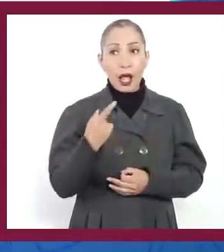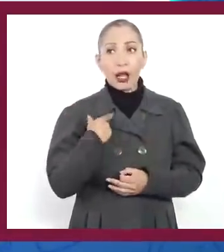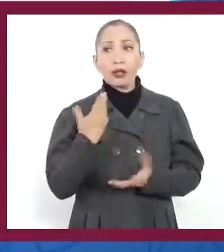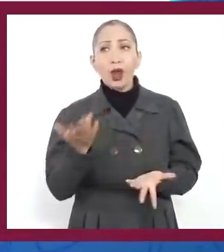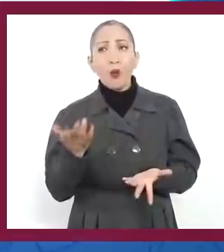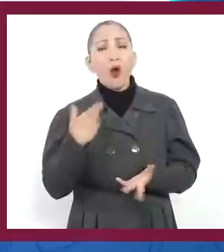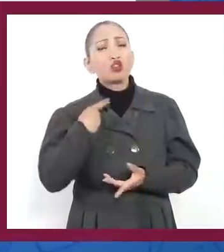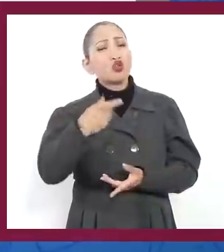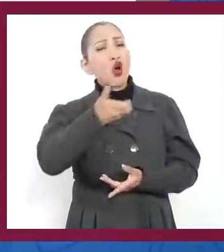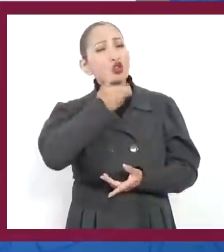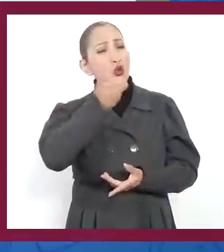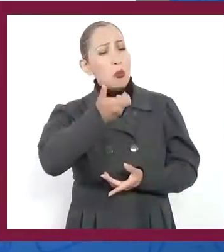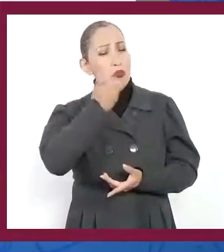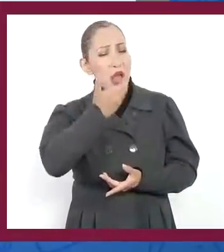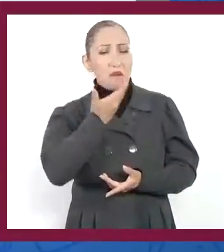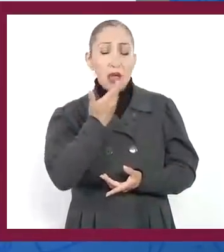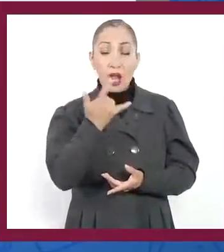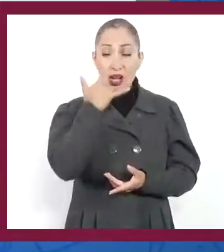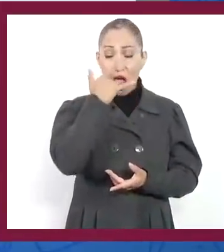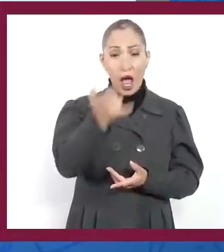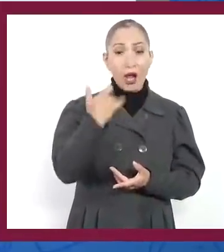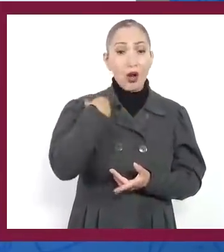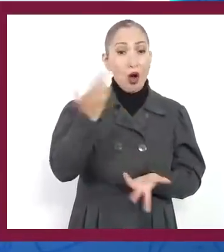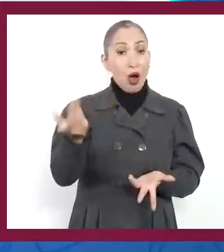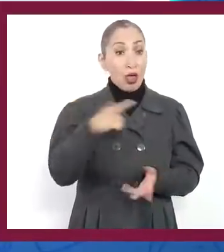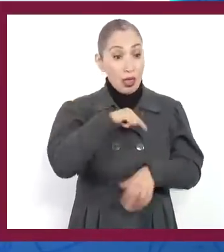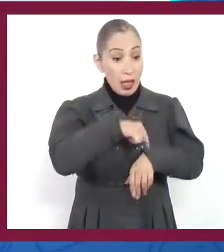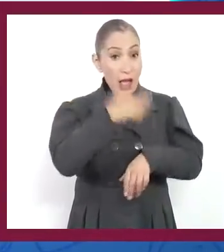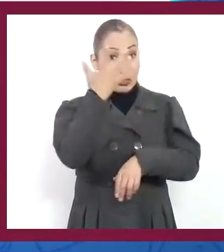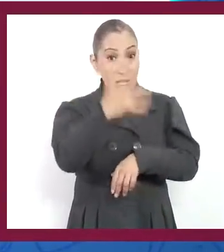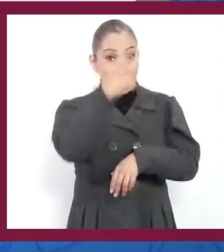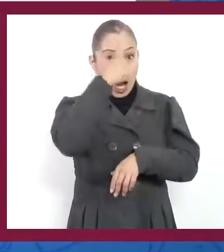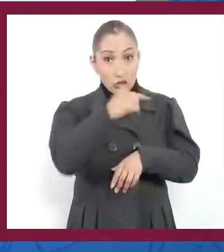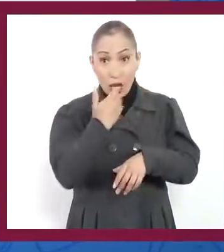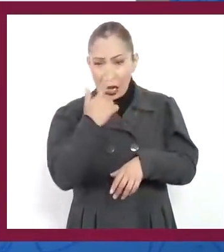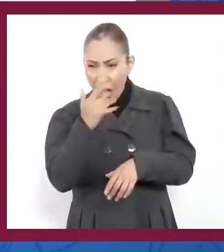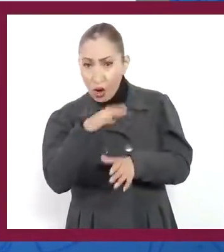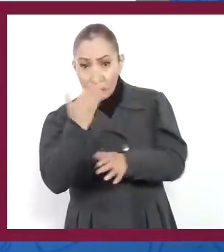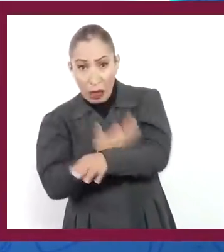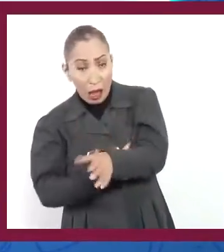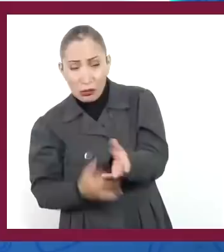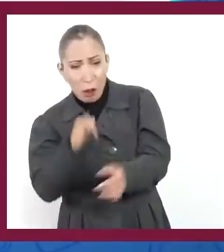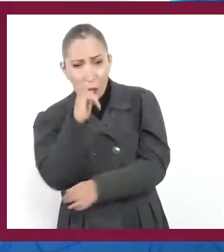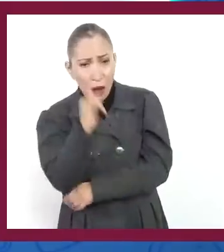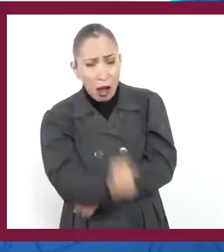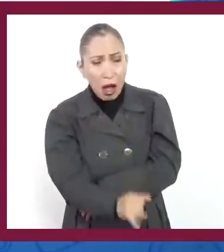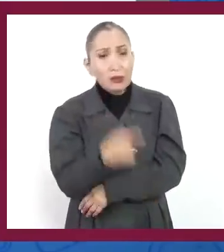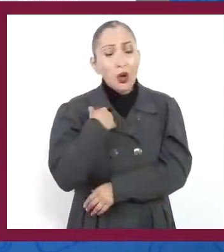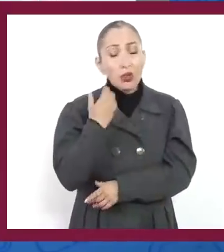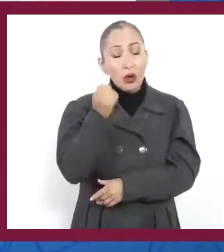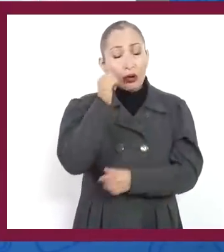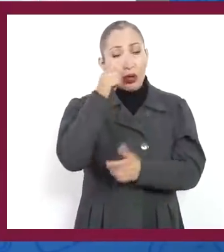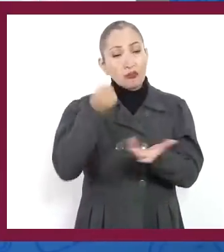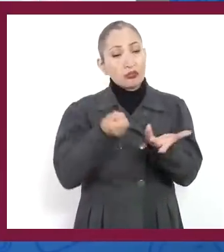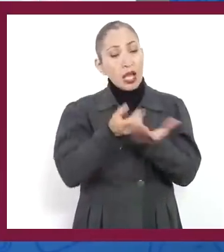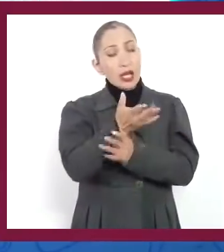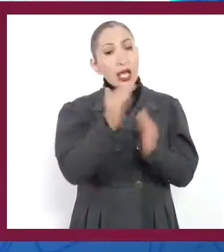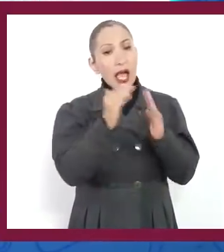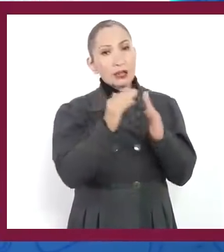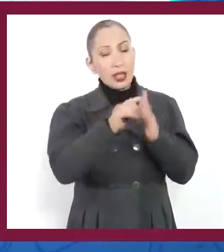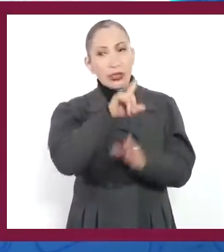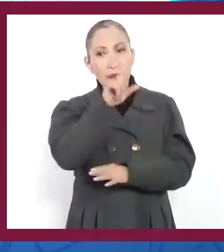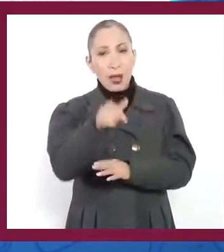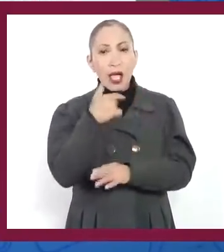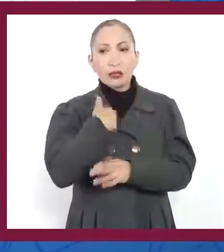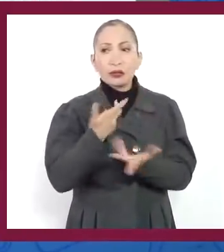regular en sus costumbres. Rara vez se acostaba después de las 10 de la noche. Al levantarme, había salido ya de casa después de